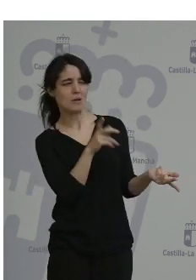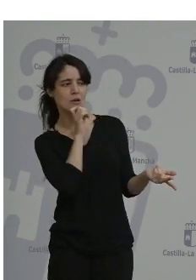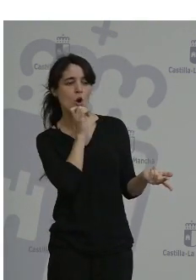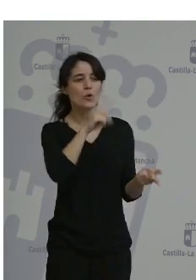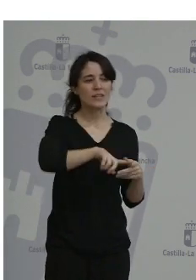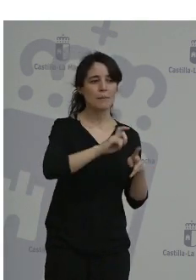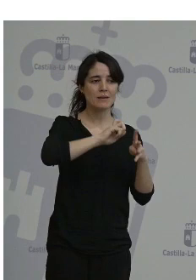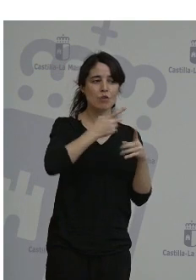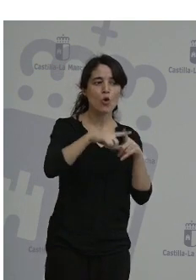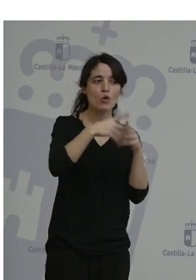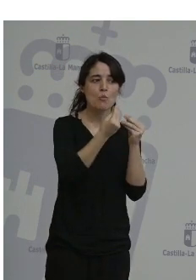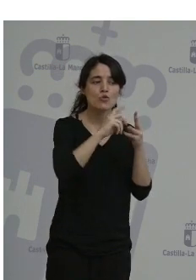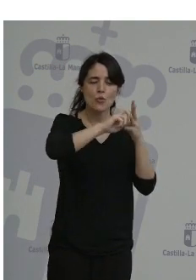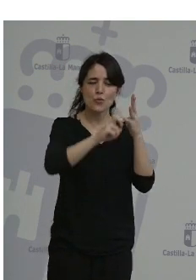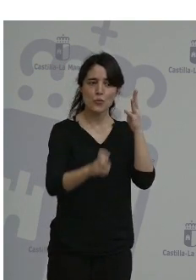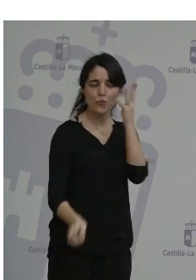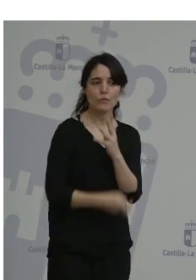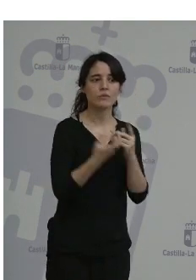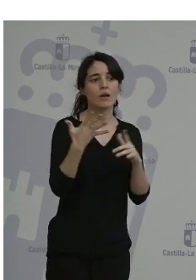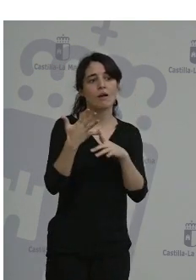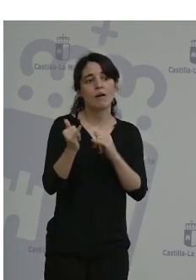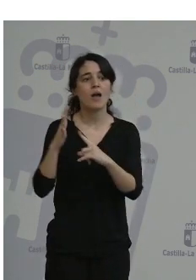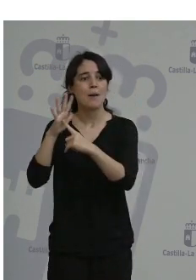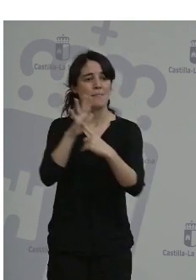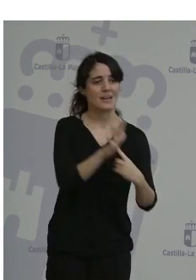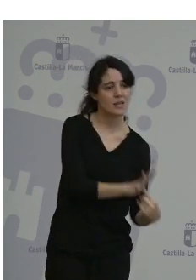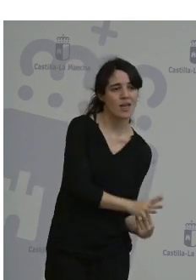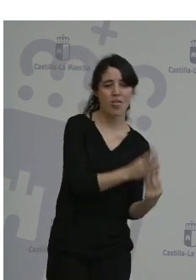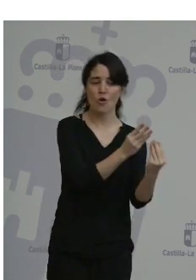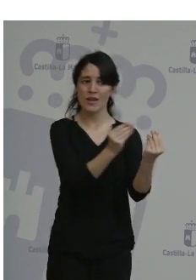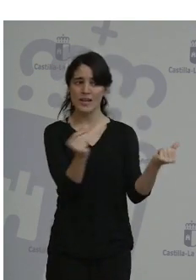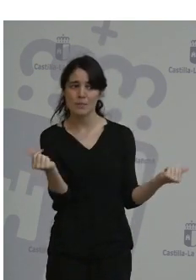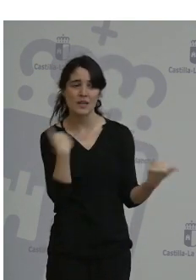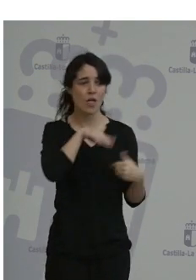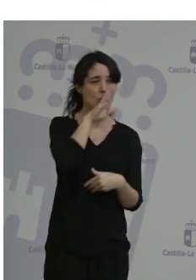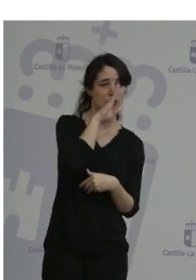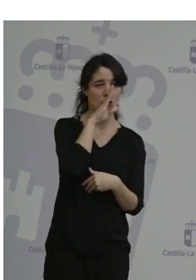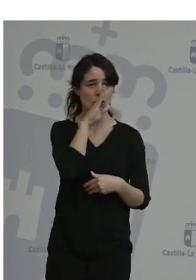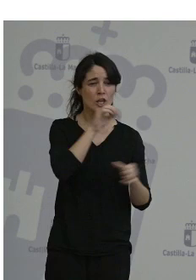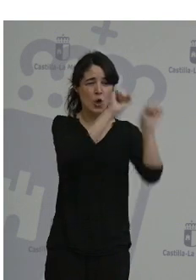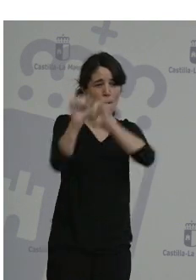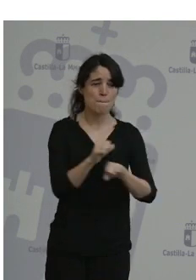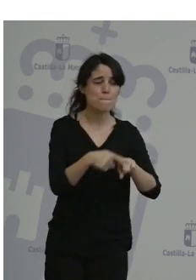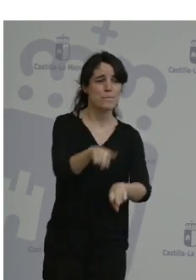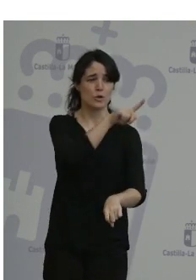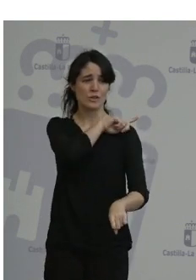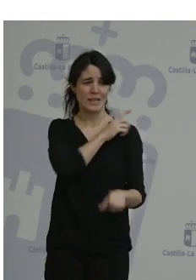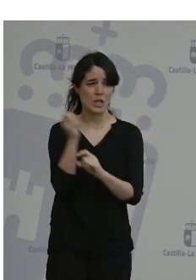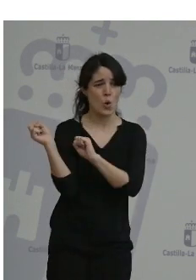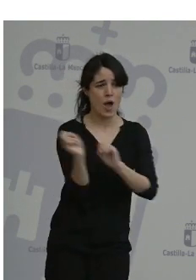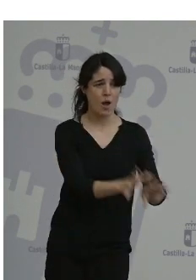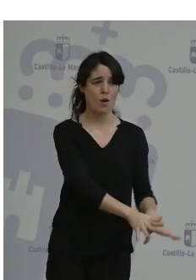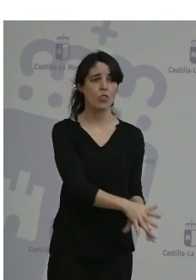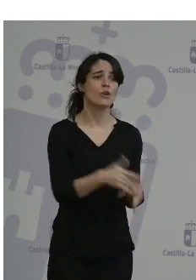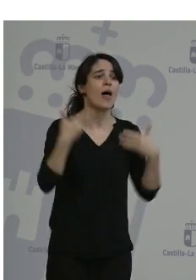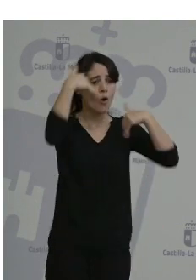que las han marginado, eliminado, escondido, superprotegido, abandonado, atendido y